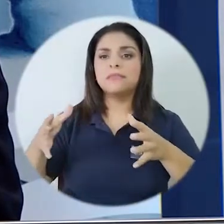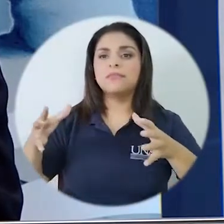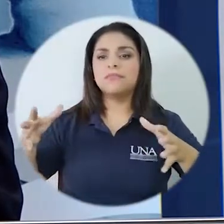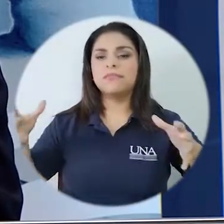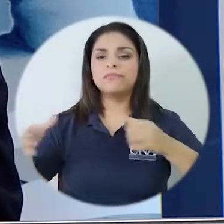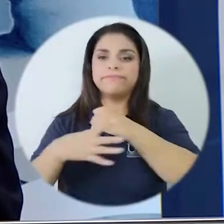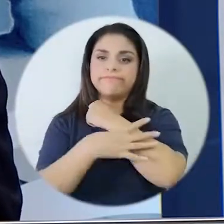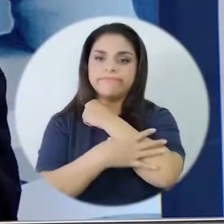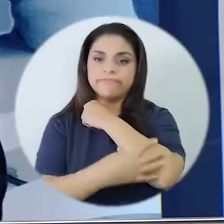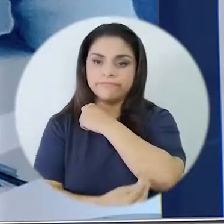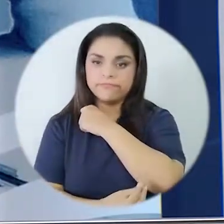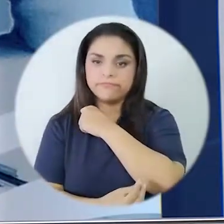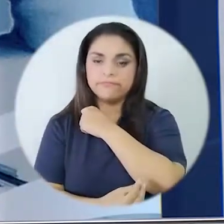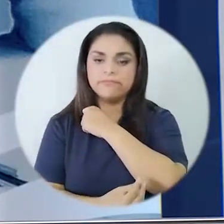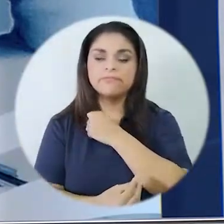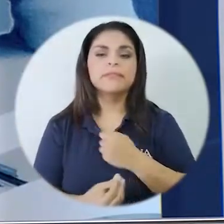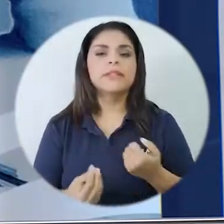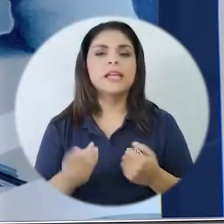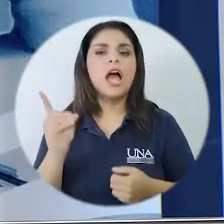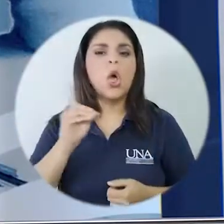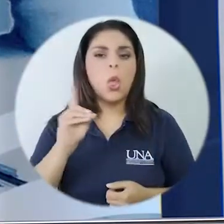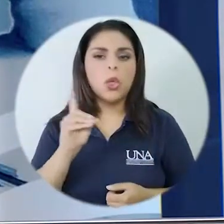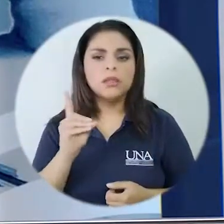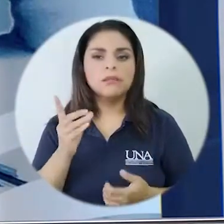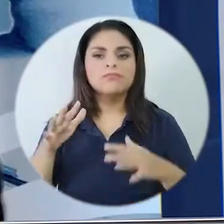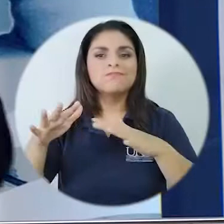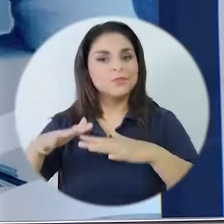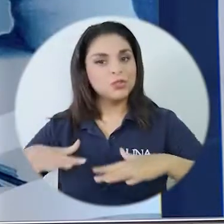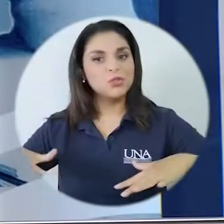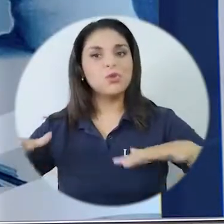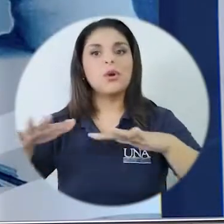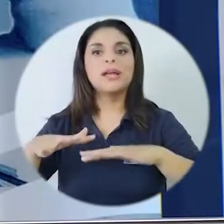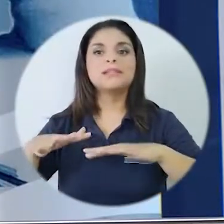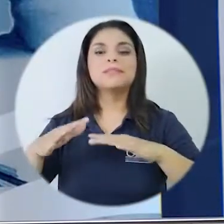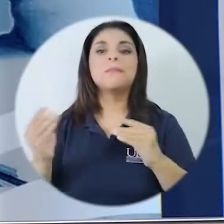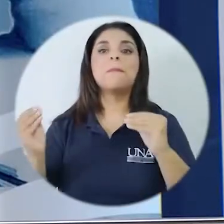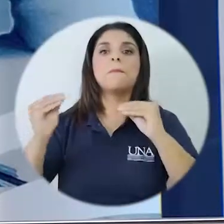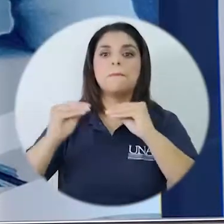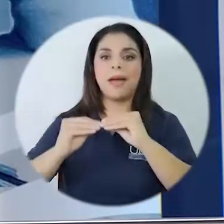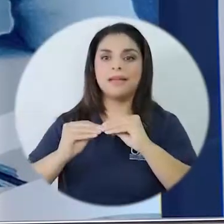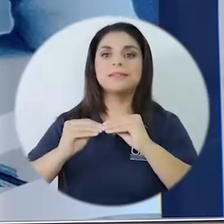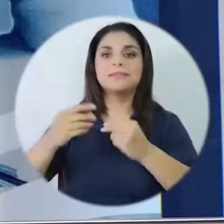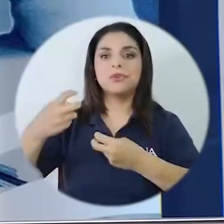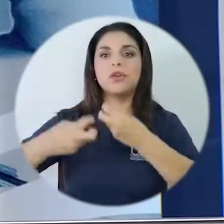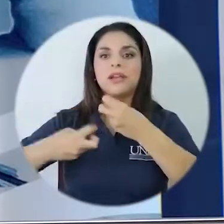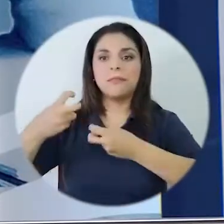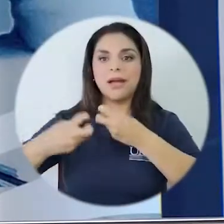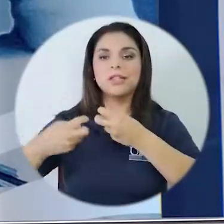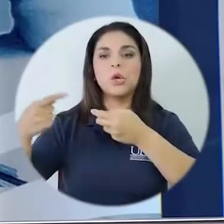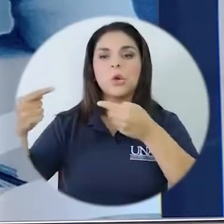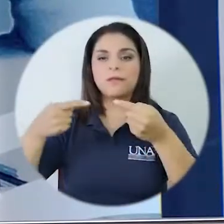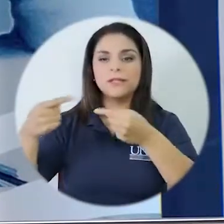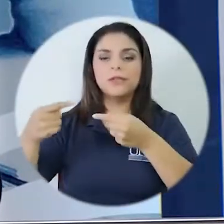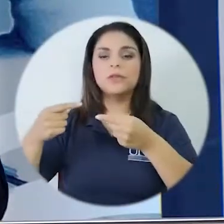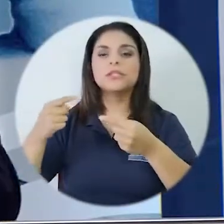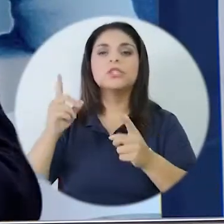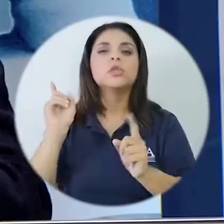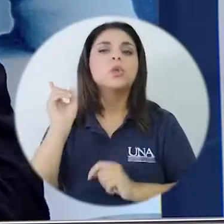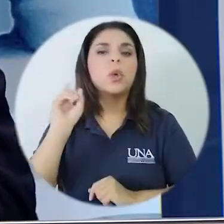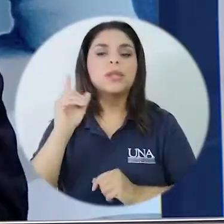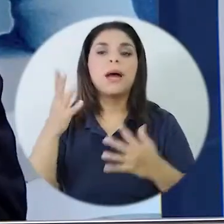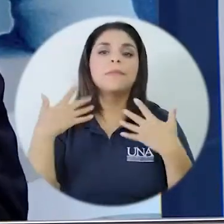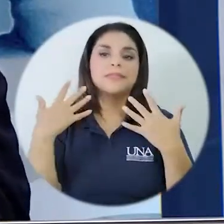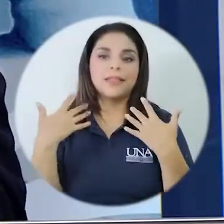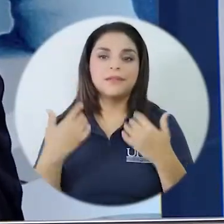precariedad, ¿verdad? Y nuevamente, ¿y dónde se da esa precariedad? En las zonas más problemáticas, conflictivas a nivel